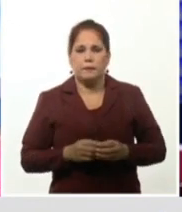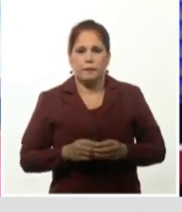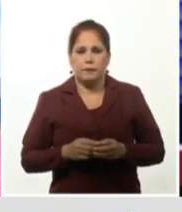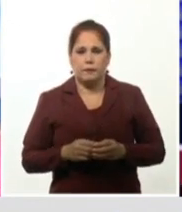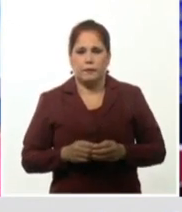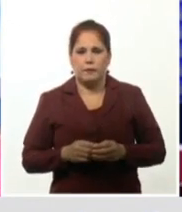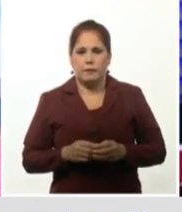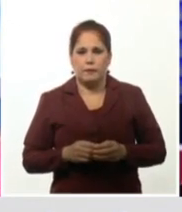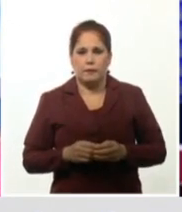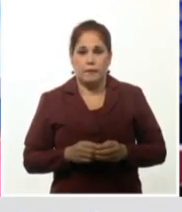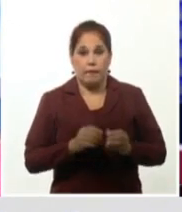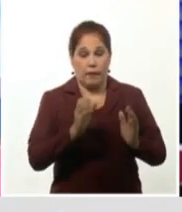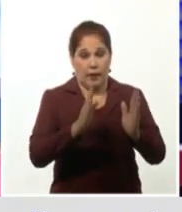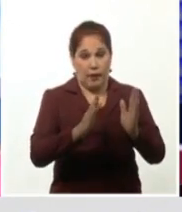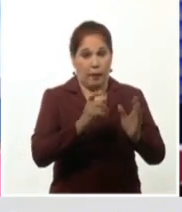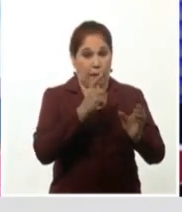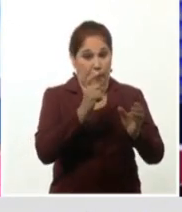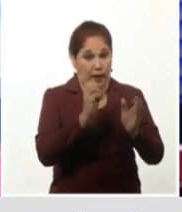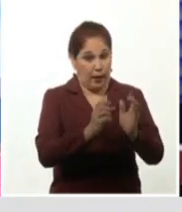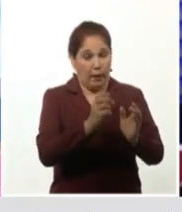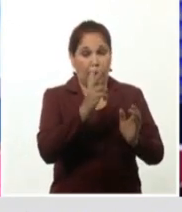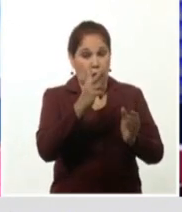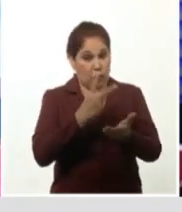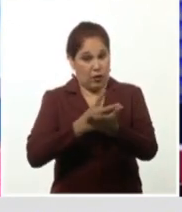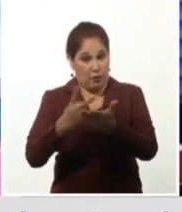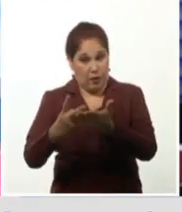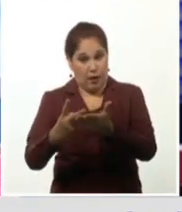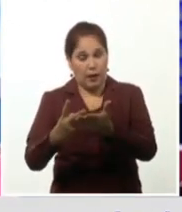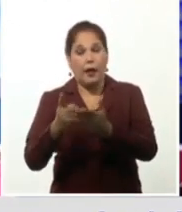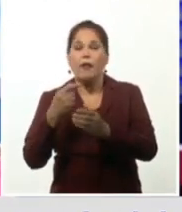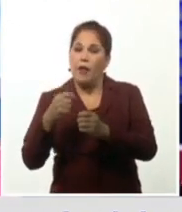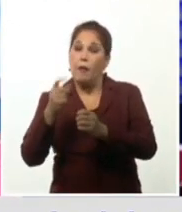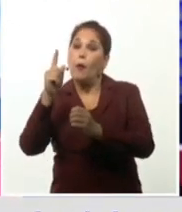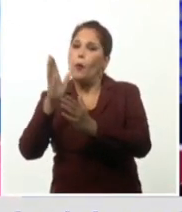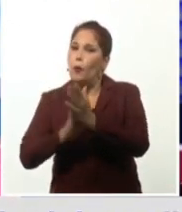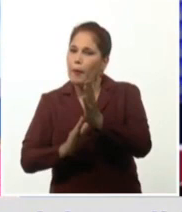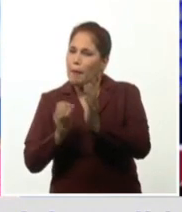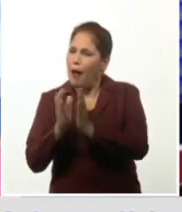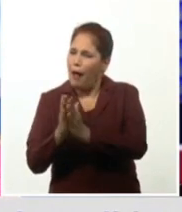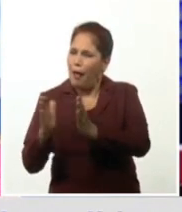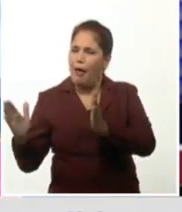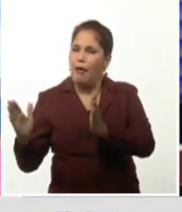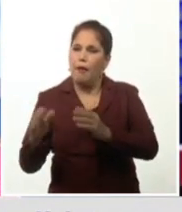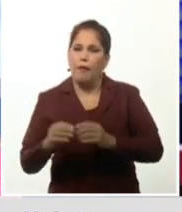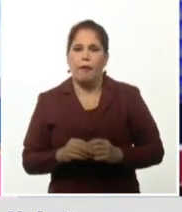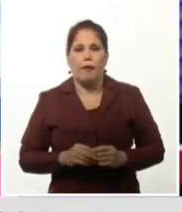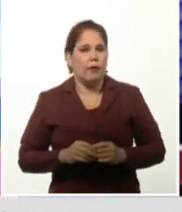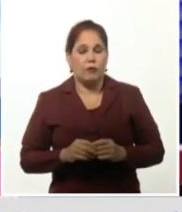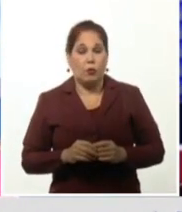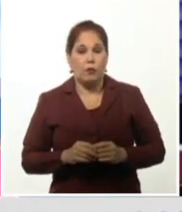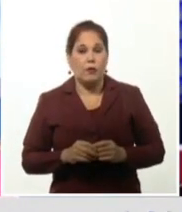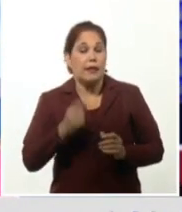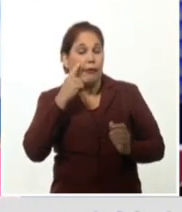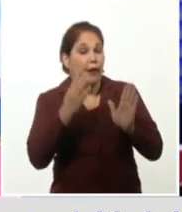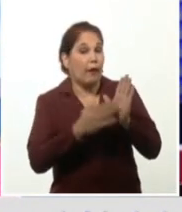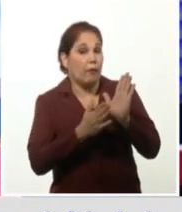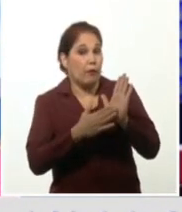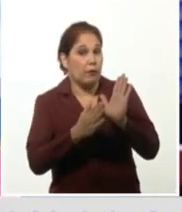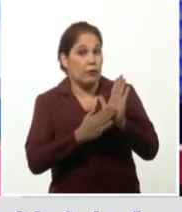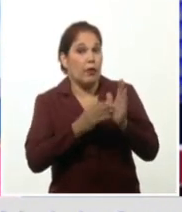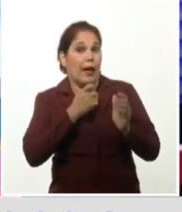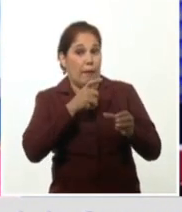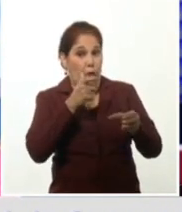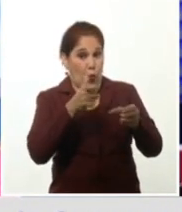los intervalos entre las dosis son de 2 semanas en vez de entre un mes, que es, digamos, más clásico, demostró que,